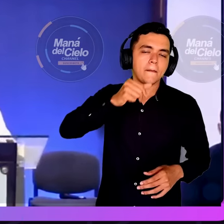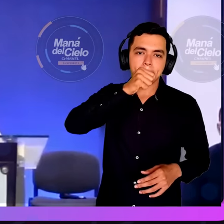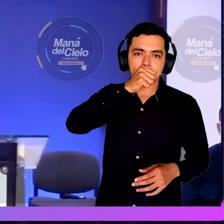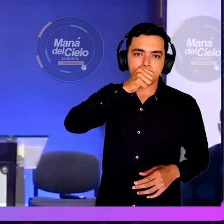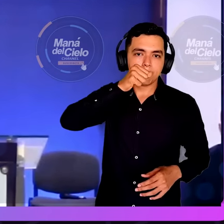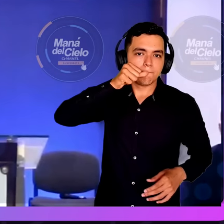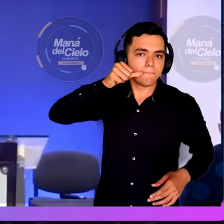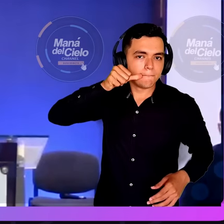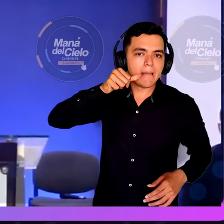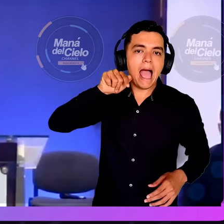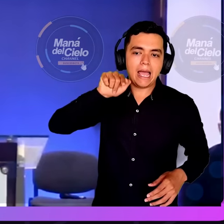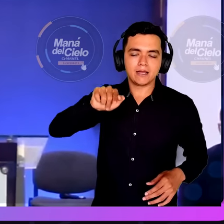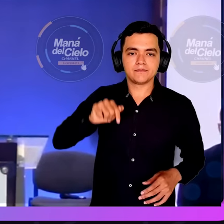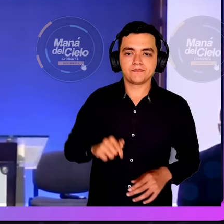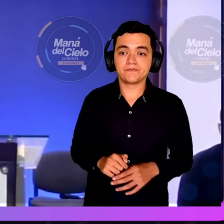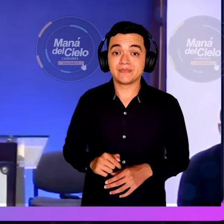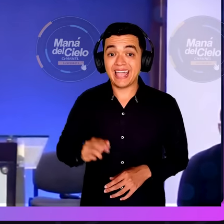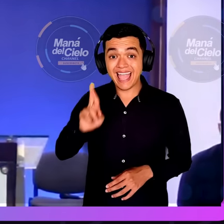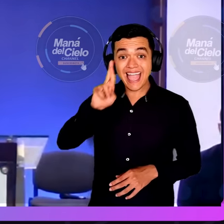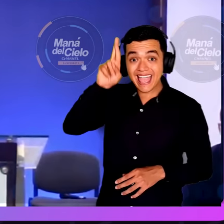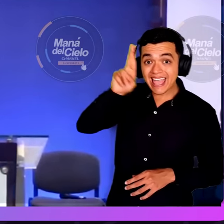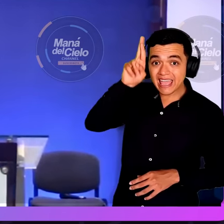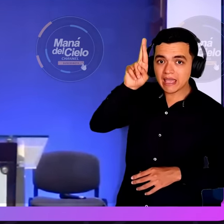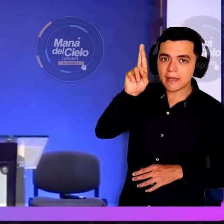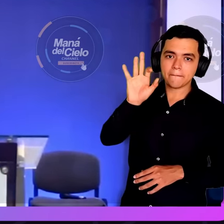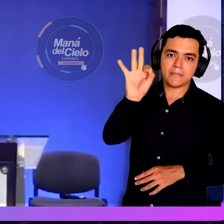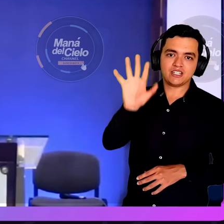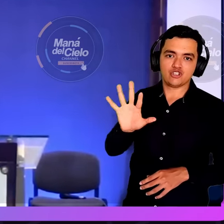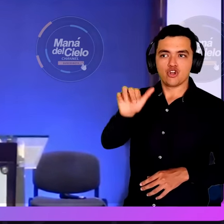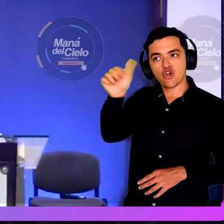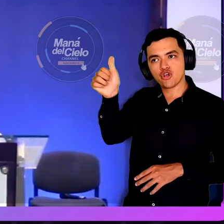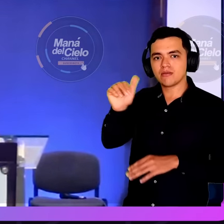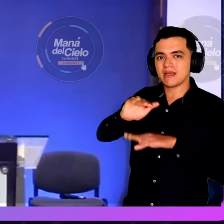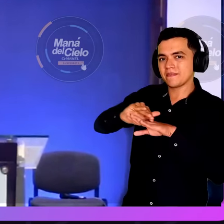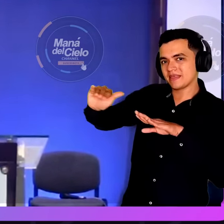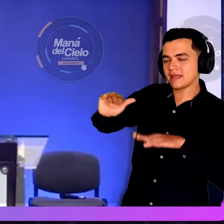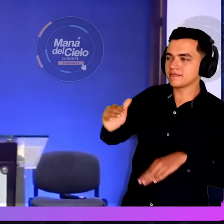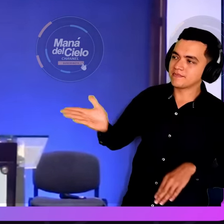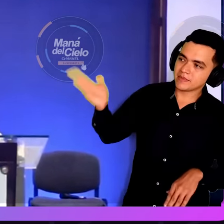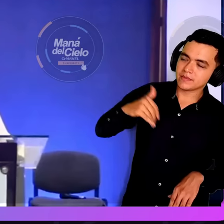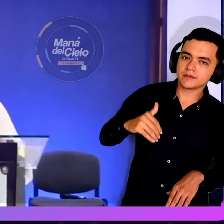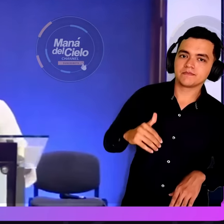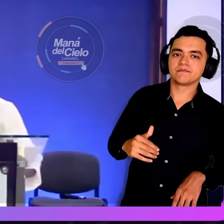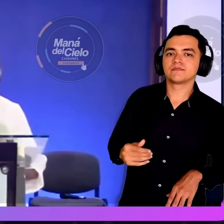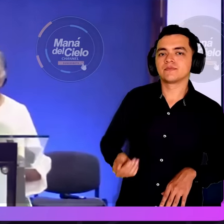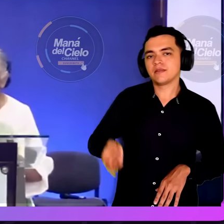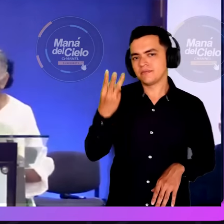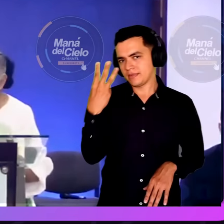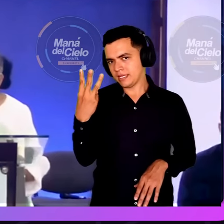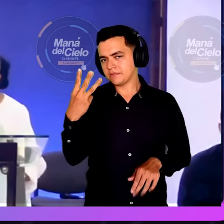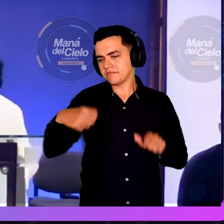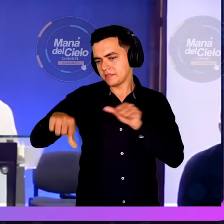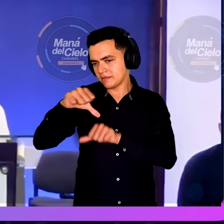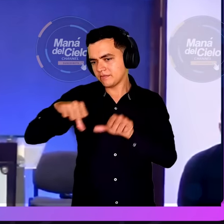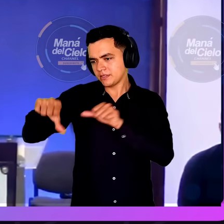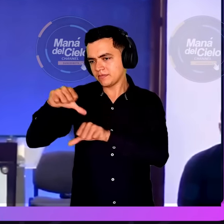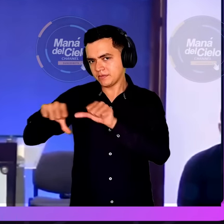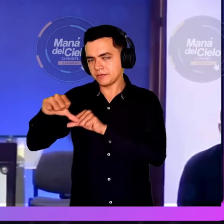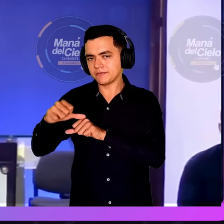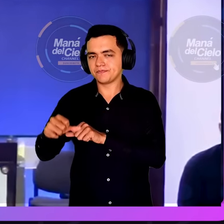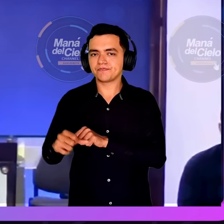templanza. ¿Cuál es esa templanza? Estábamos en el segundo día de ayuno en Cali, alguna